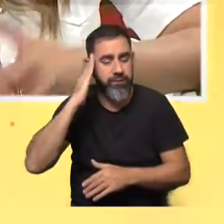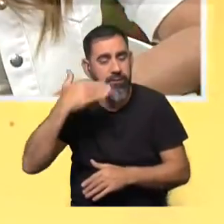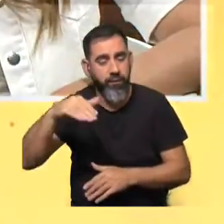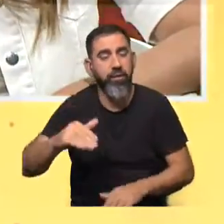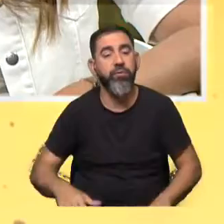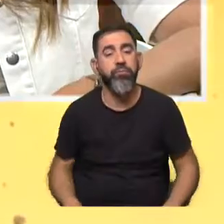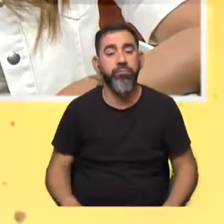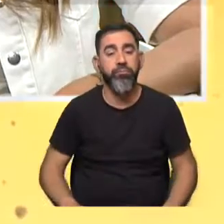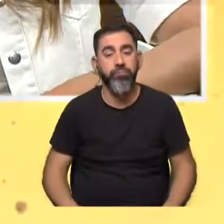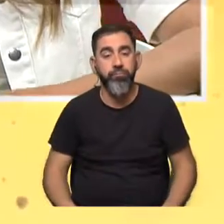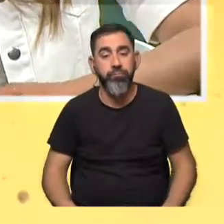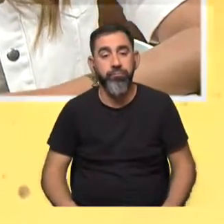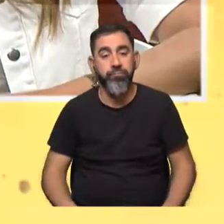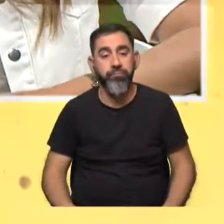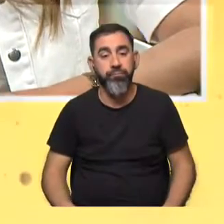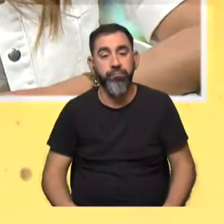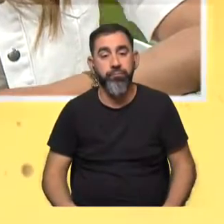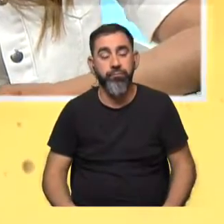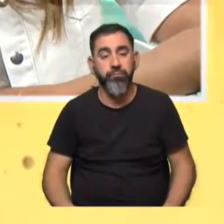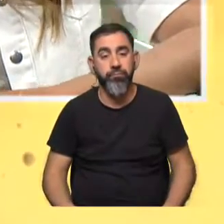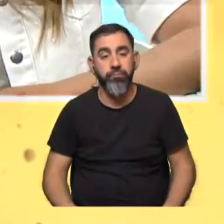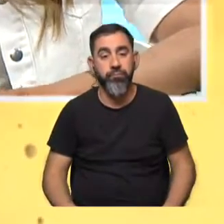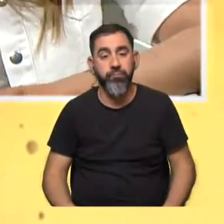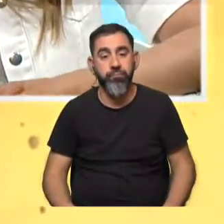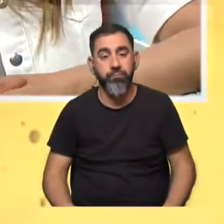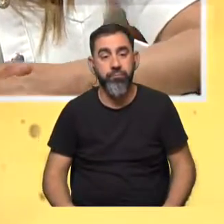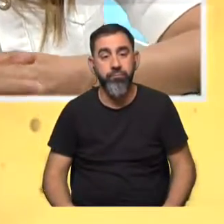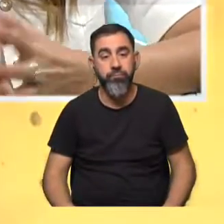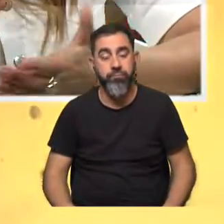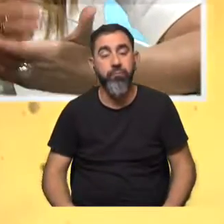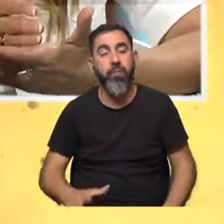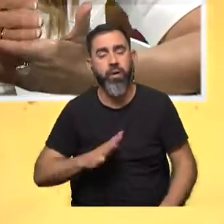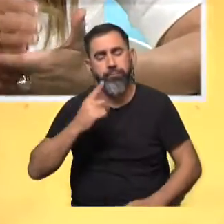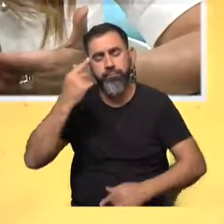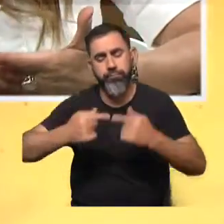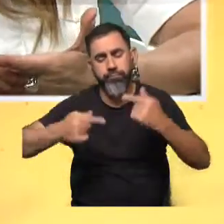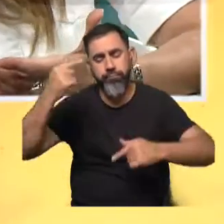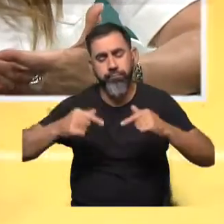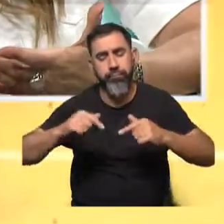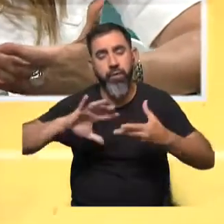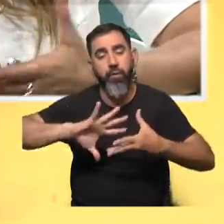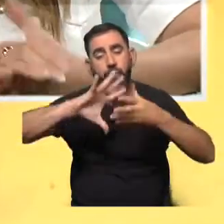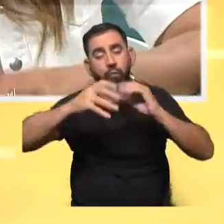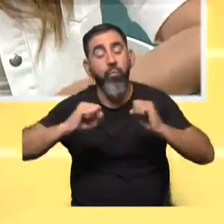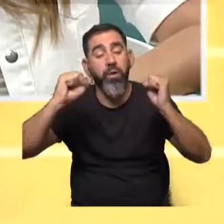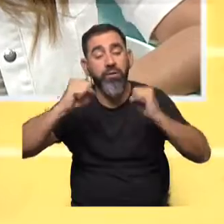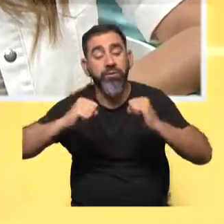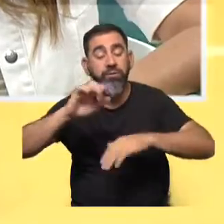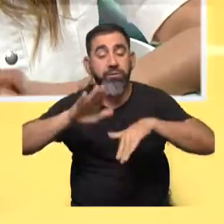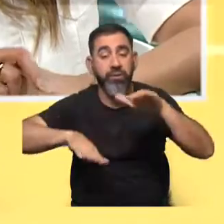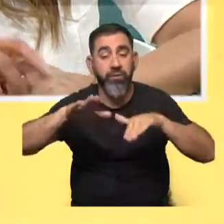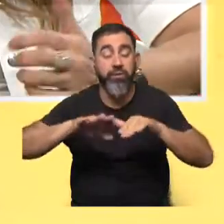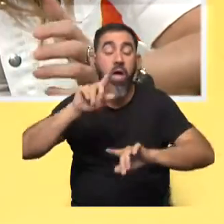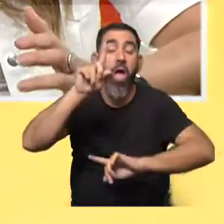seguir investigando. Pero bueno, ahí hemos visto de que hay mucha variabilidad en función del estilo de cerveza.